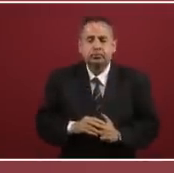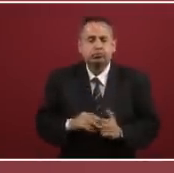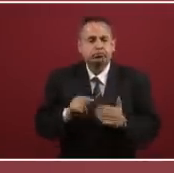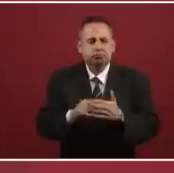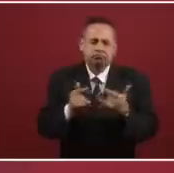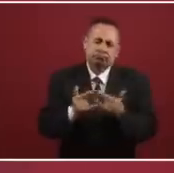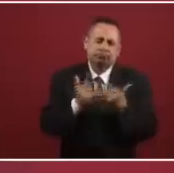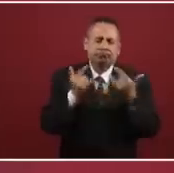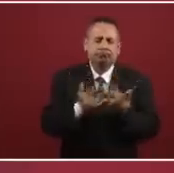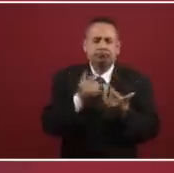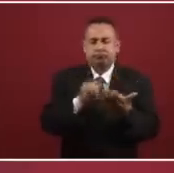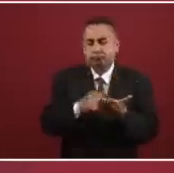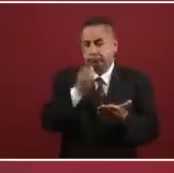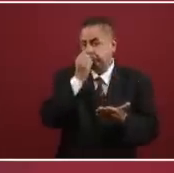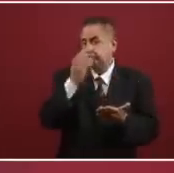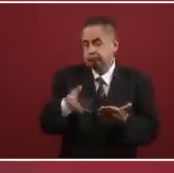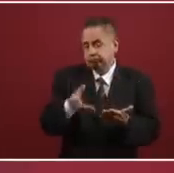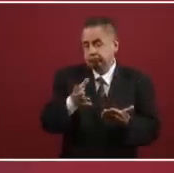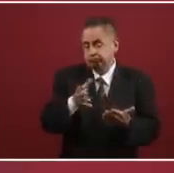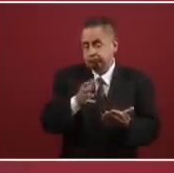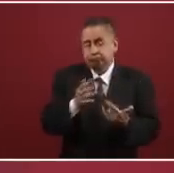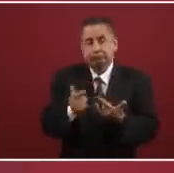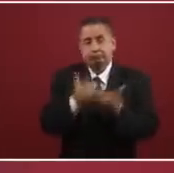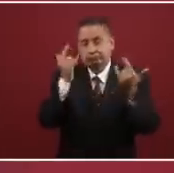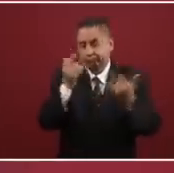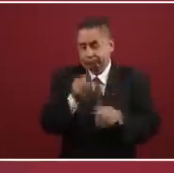anécdotas extraordinarias.